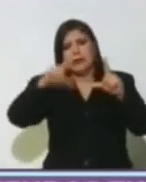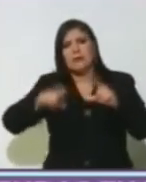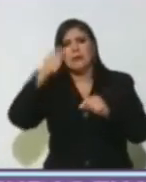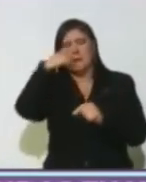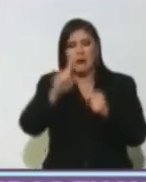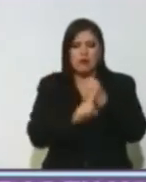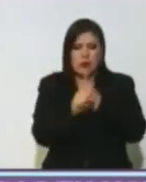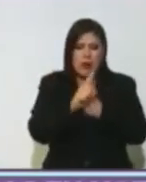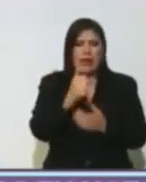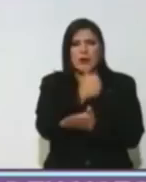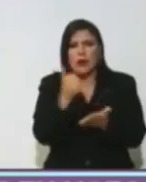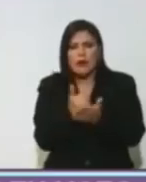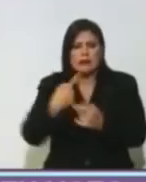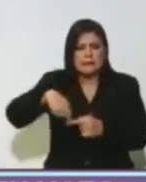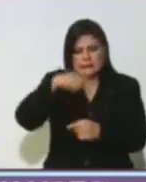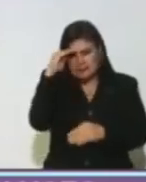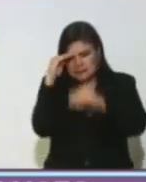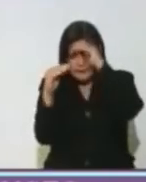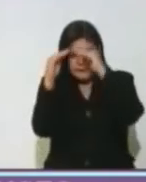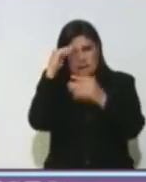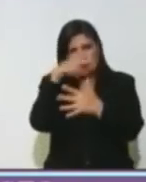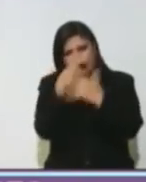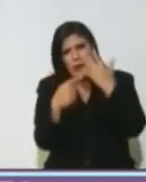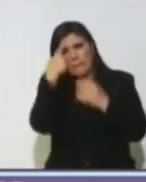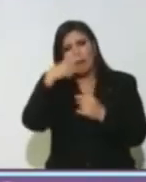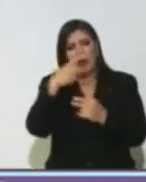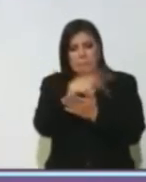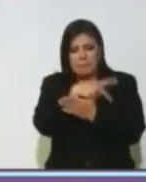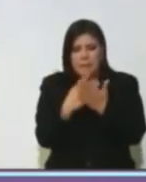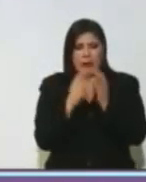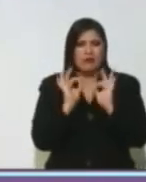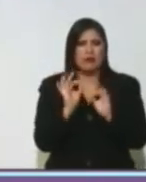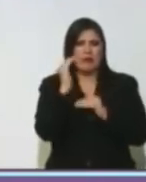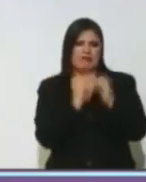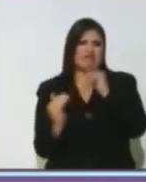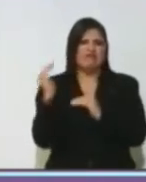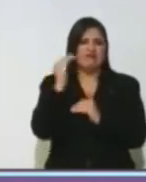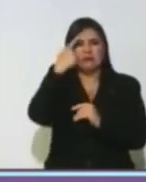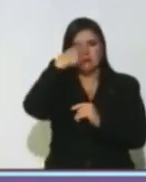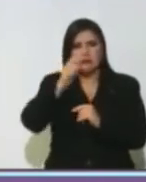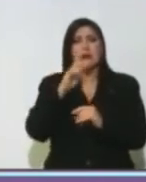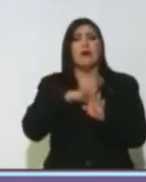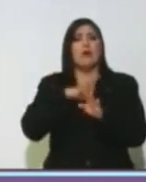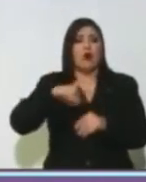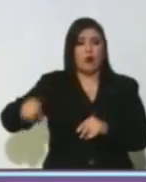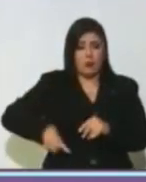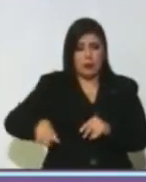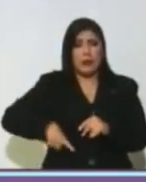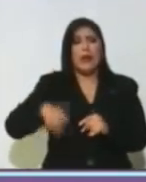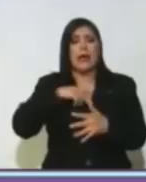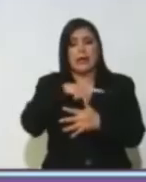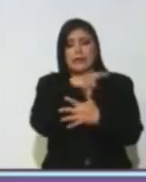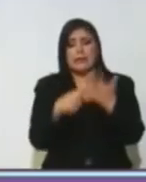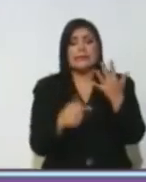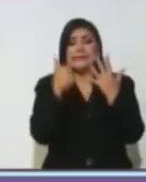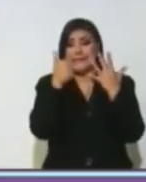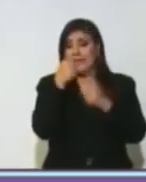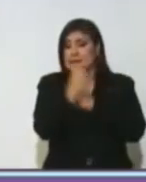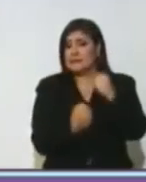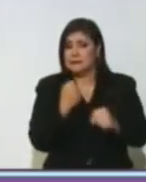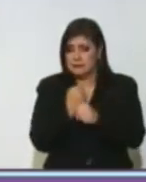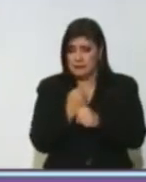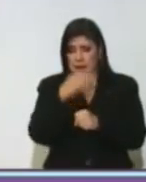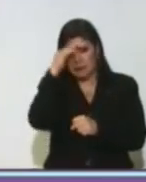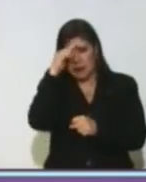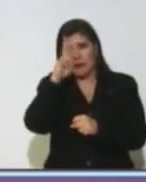hemos pensado en un plan maestro de ciudad y hablamos de un plan maestro porque hablar de un plan de gobierno es hablar de seis años nosotros